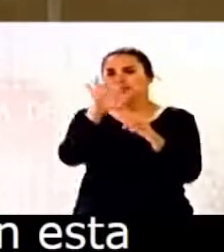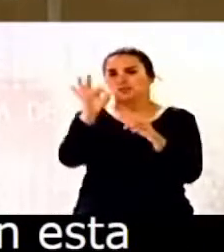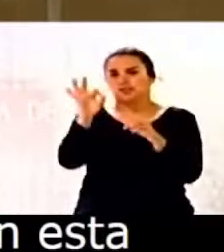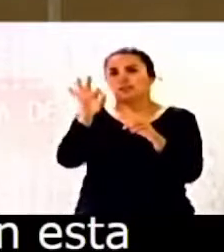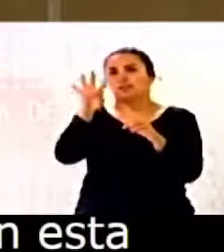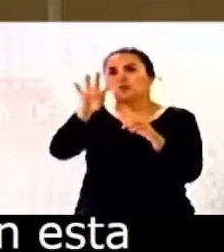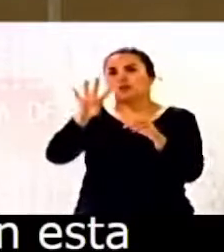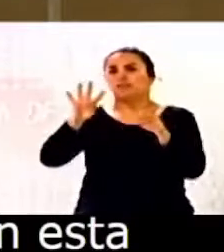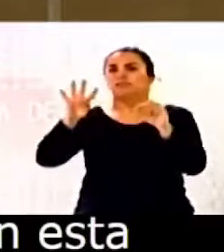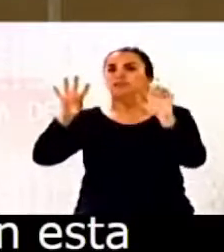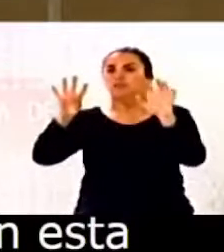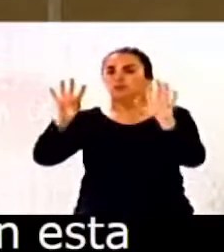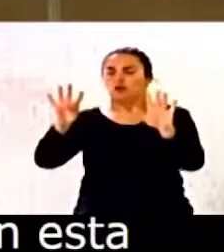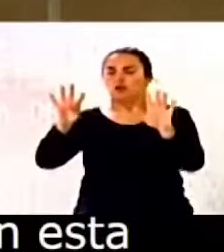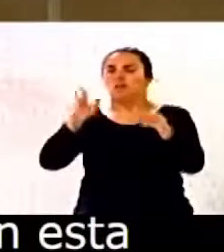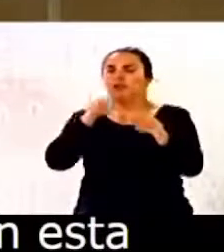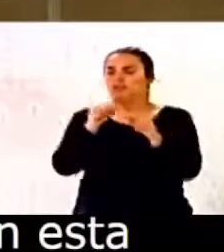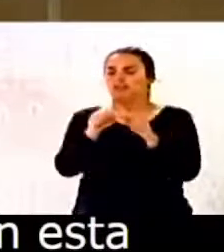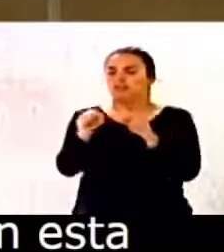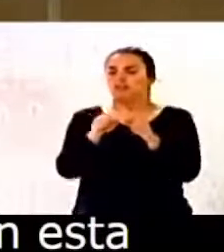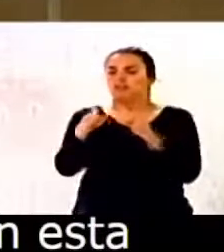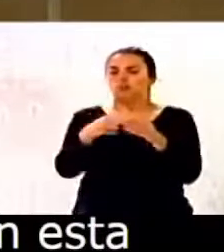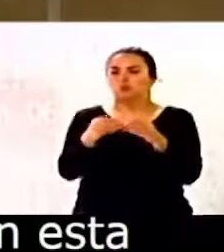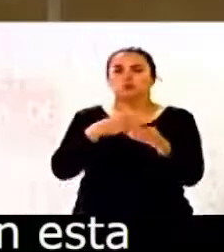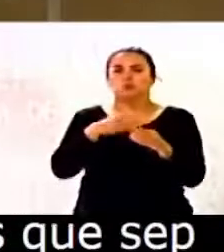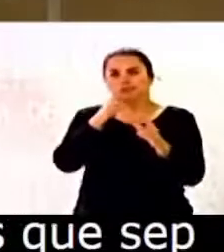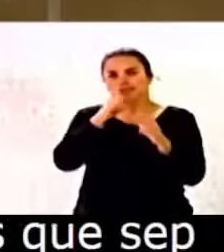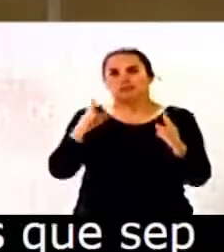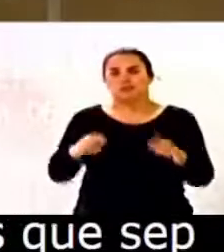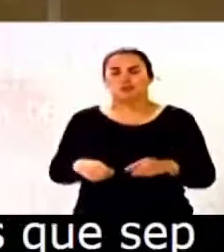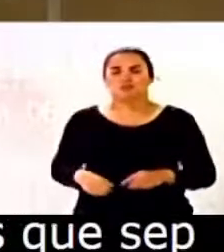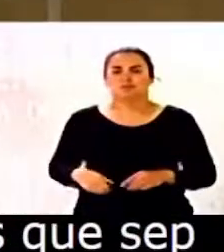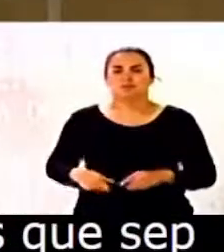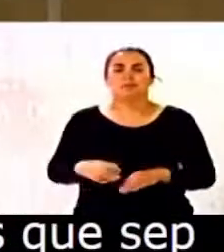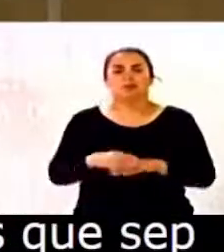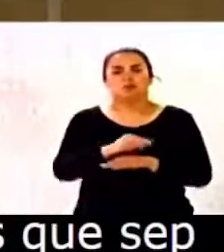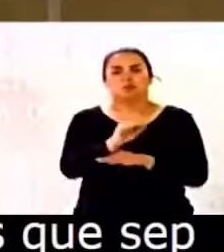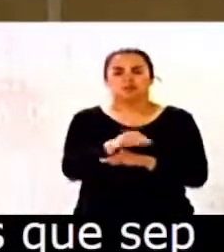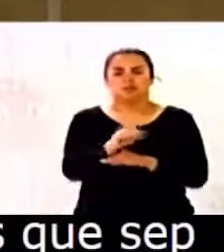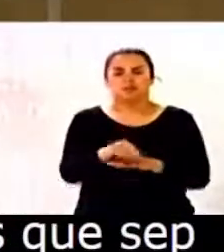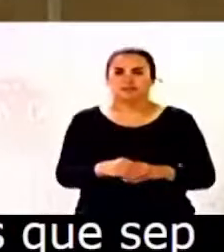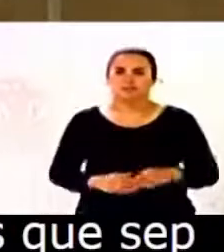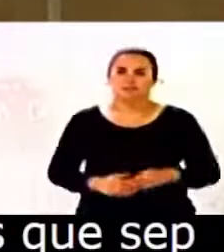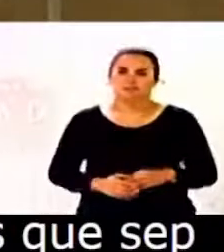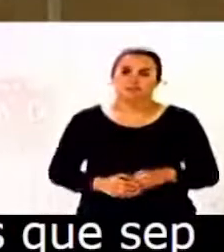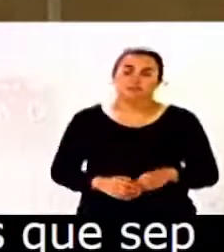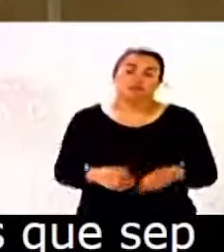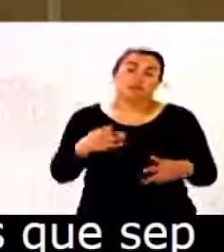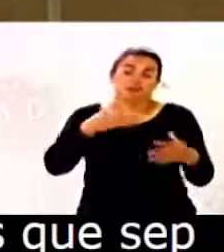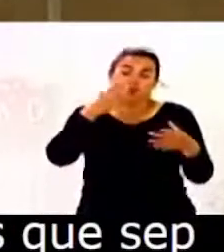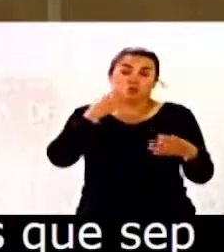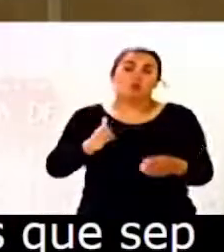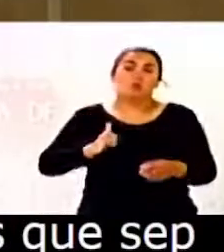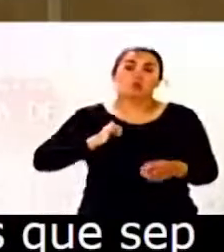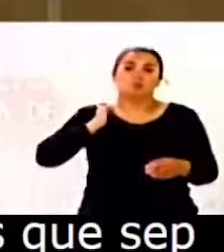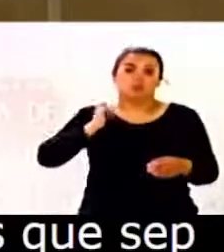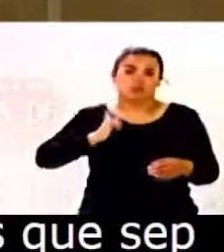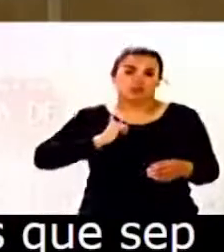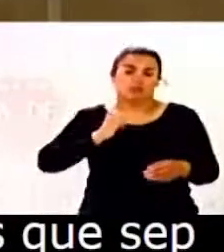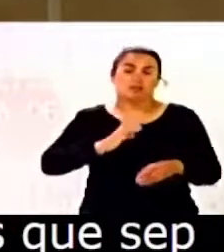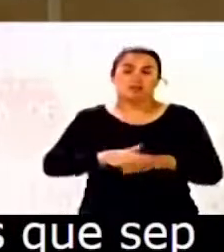47.549 hectáreas que se podrían utilizar este año para cultivar. Y yo creo que esto es una oportunidad para